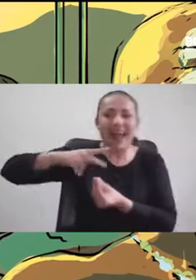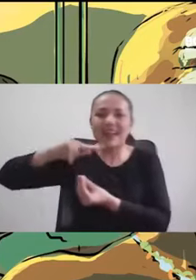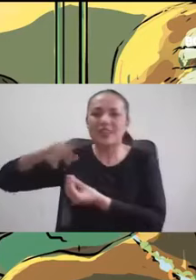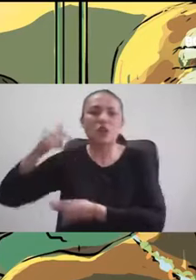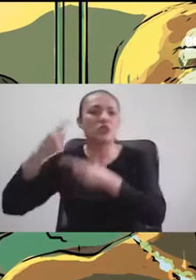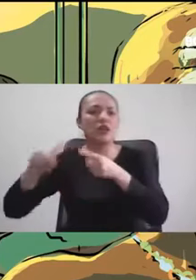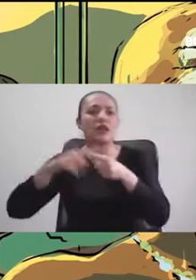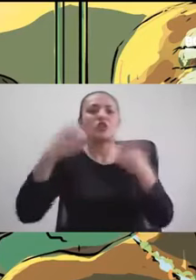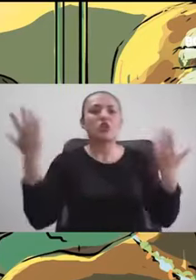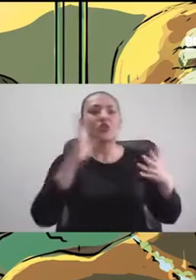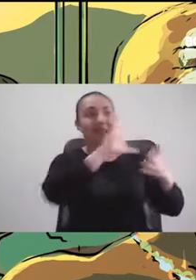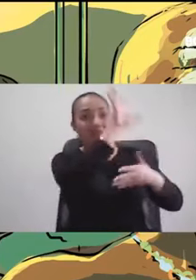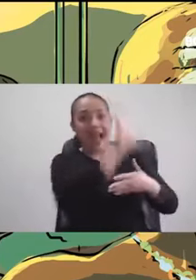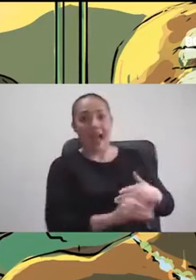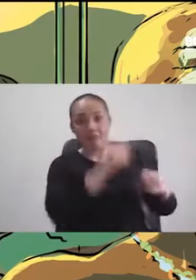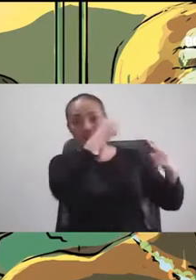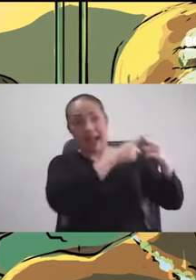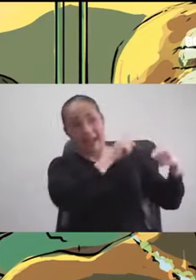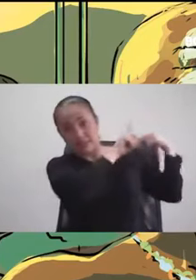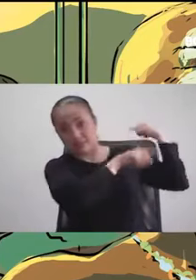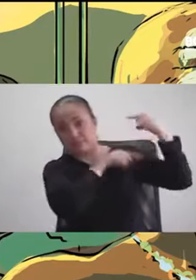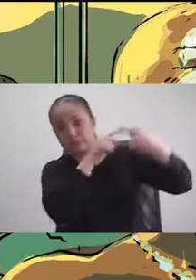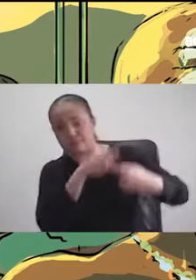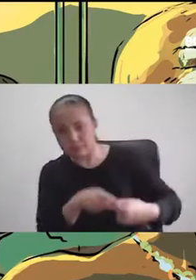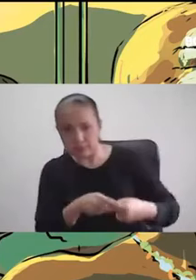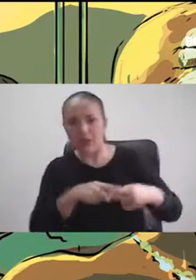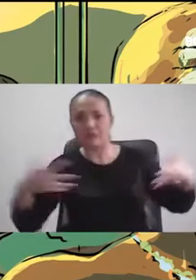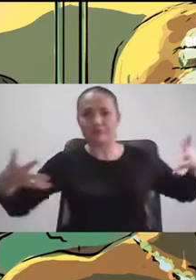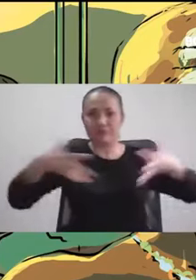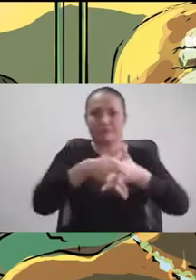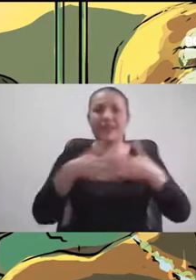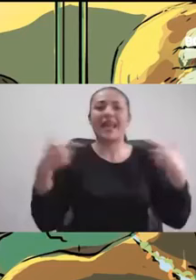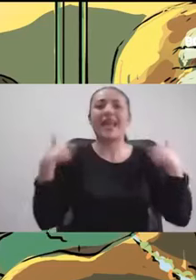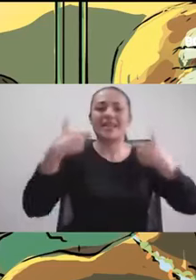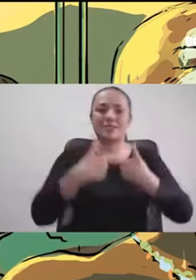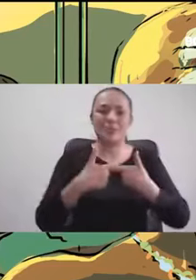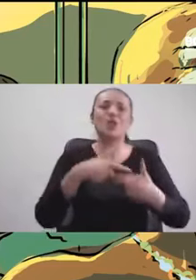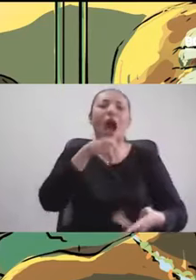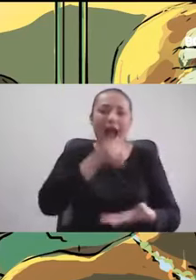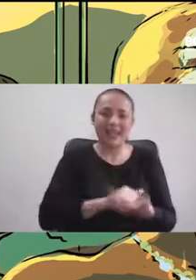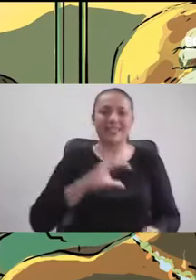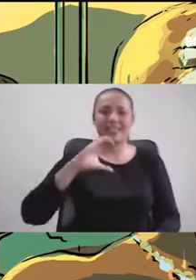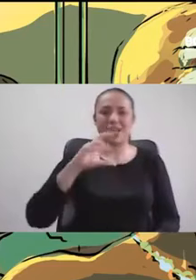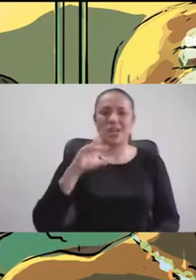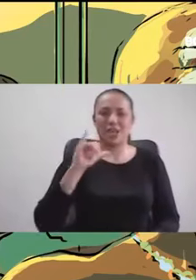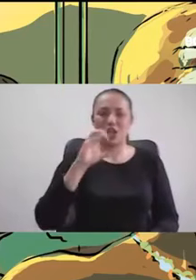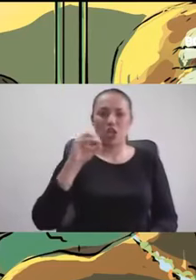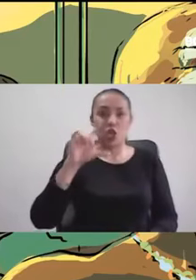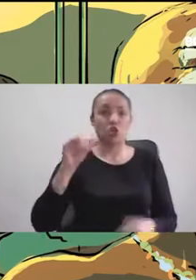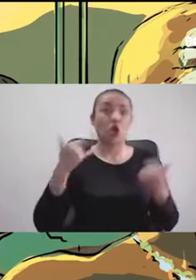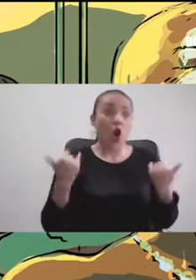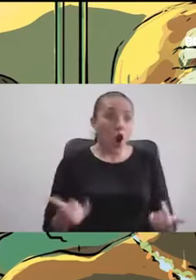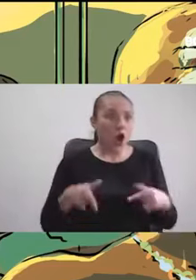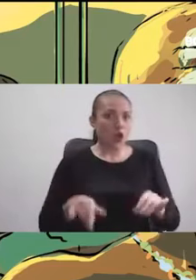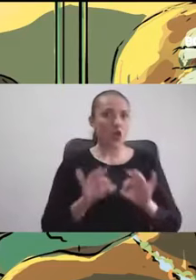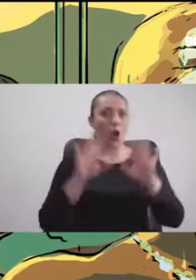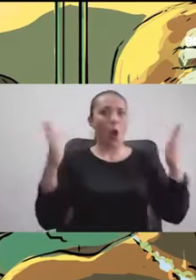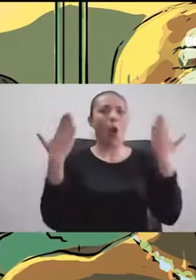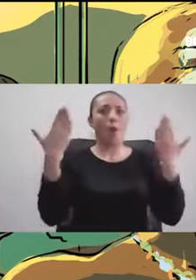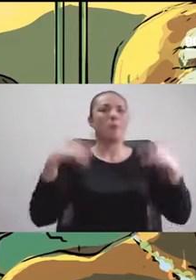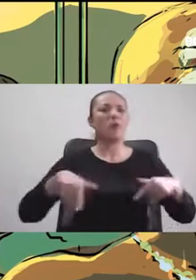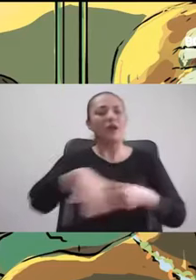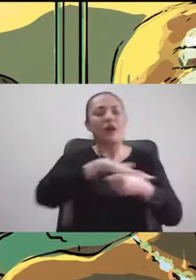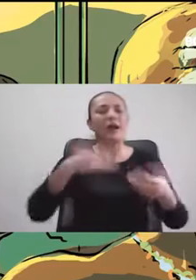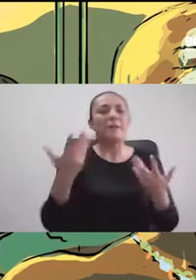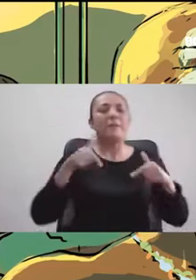con un español antiguo. Que sea esta una de las tantas oportunidades donde nuestra comunidad palenque de San